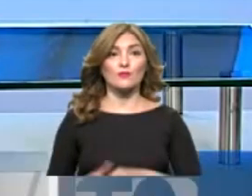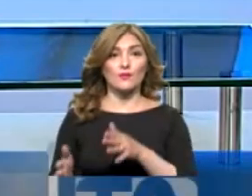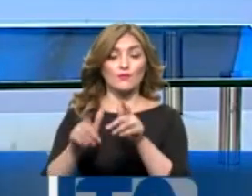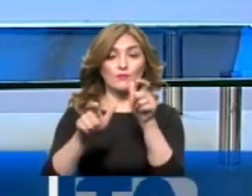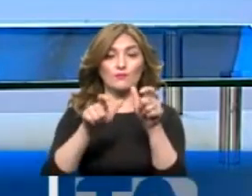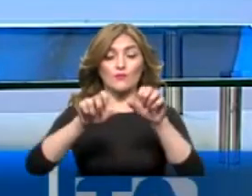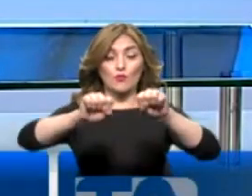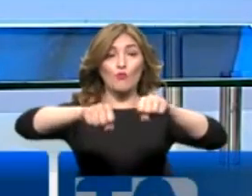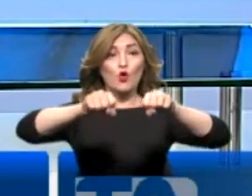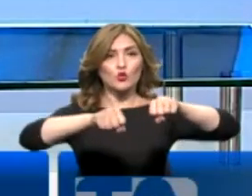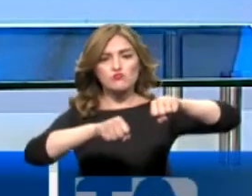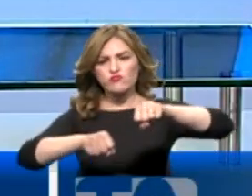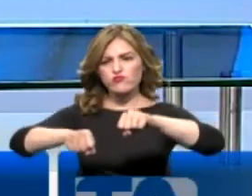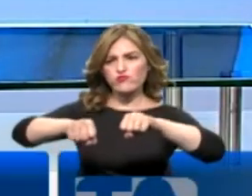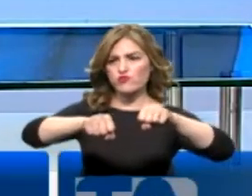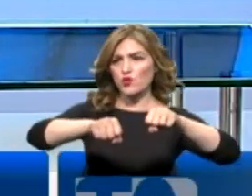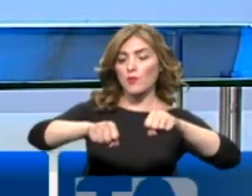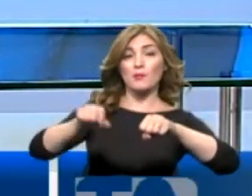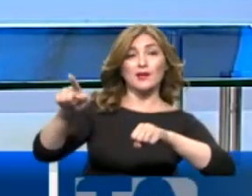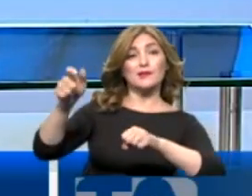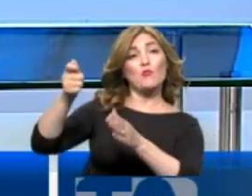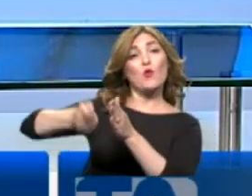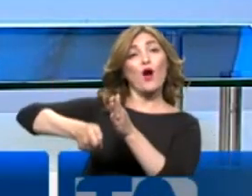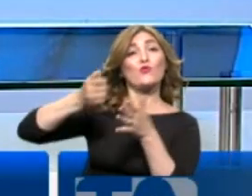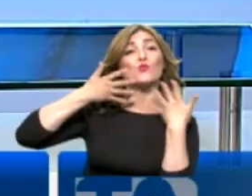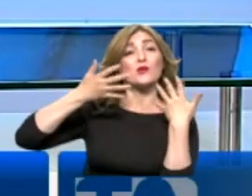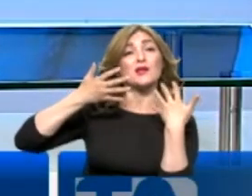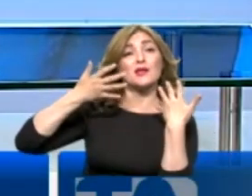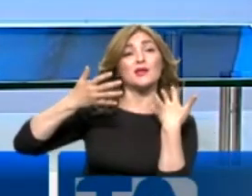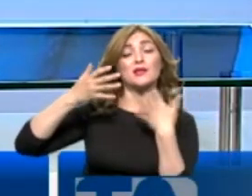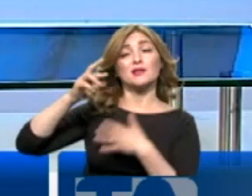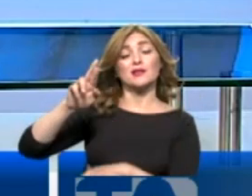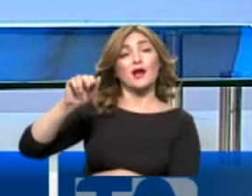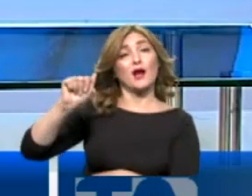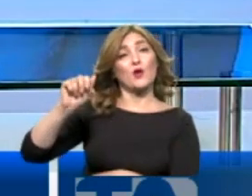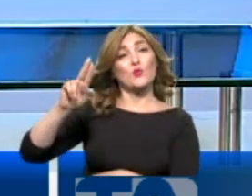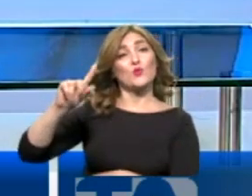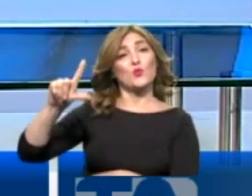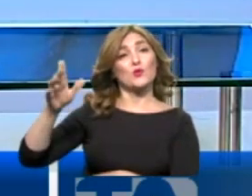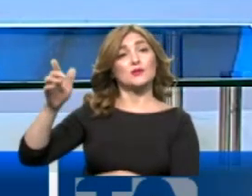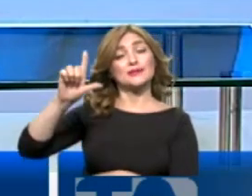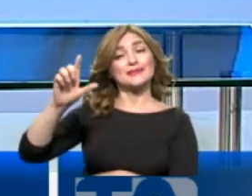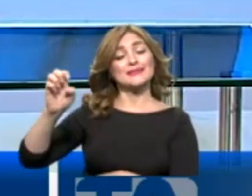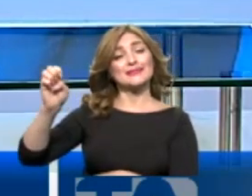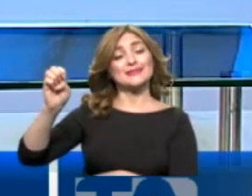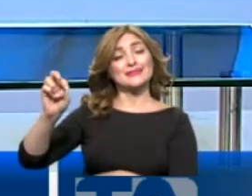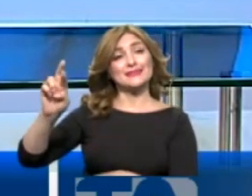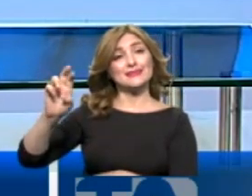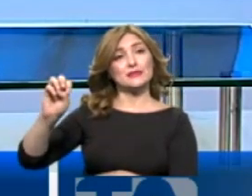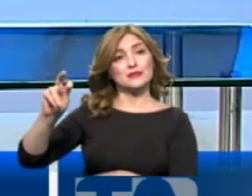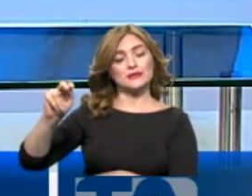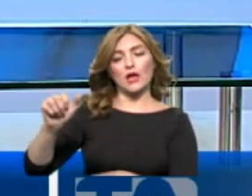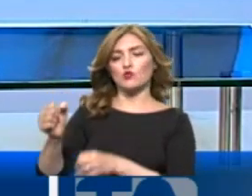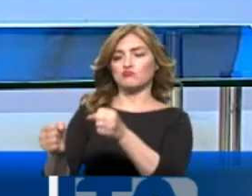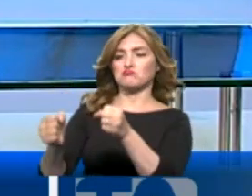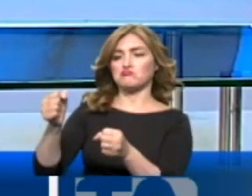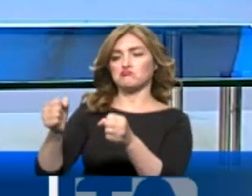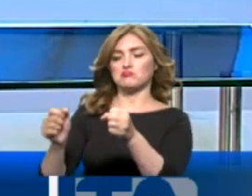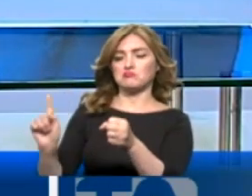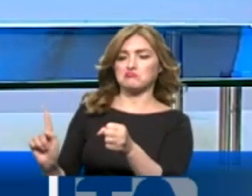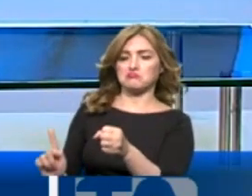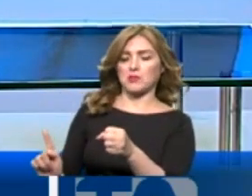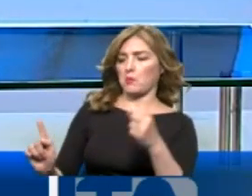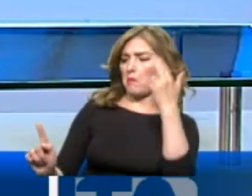sujetos en moto le propinaron 7 disparos al abogado guayaquileño Raúl Llerena cuando se movilizaba en su vehículo junto a su chofer. El estado de salud